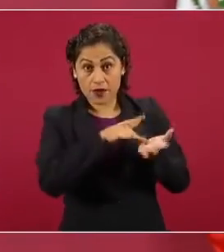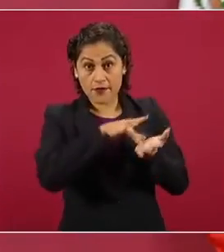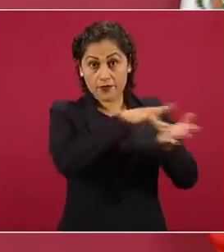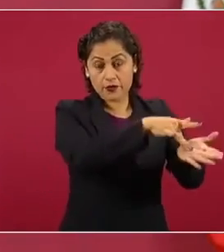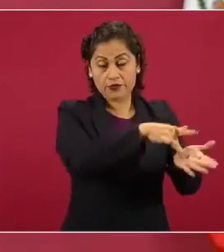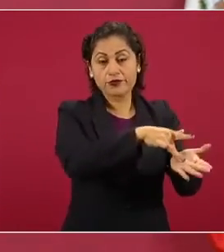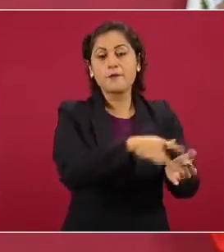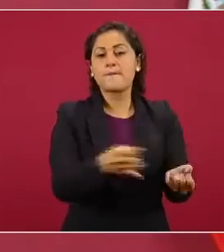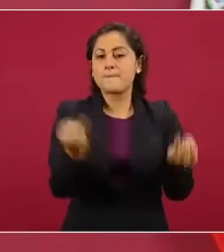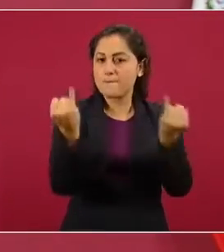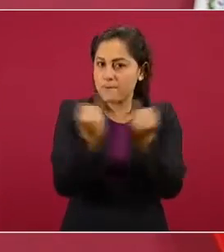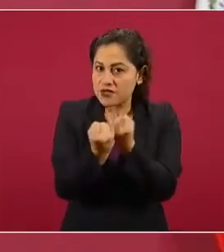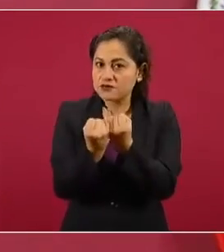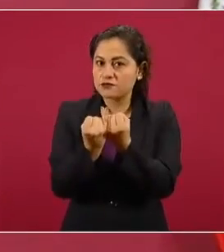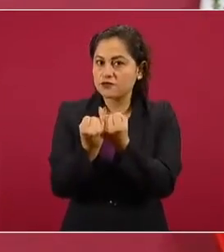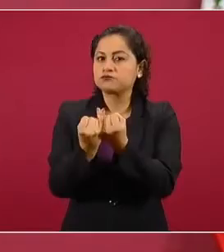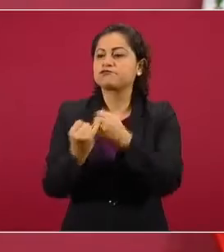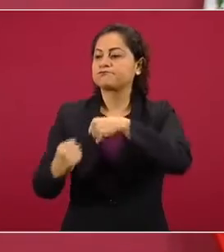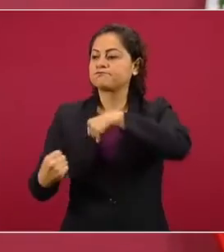de nuestro país,